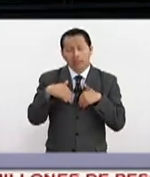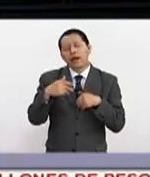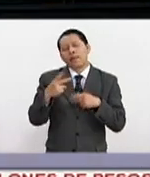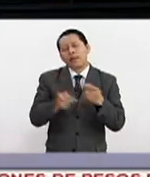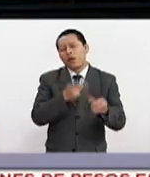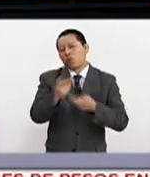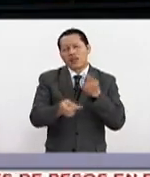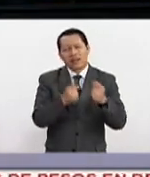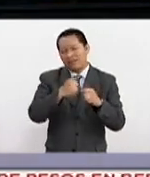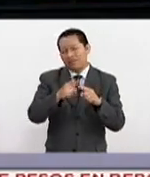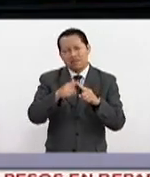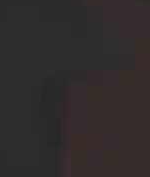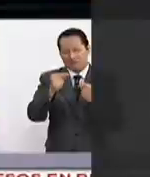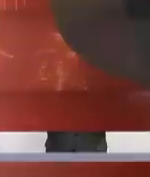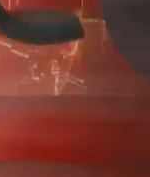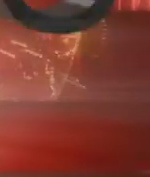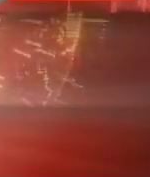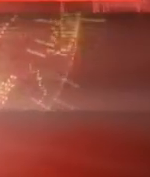sobre varios asuntos.